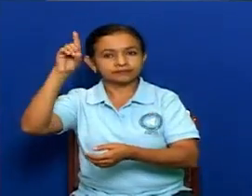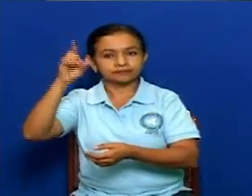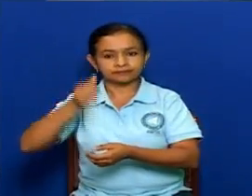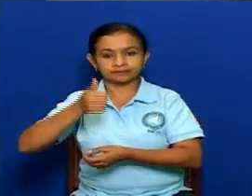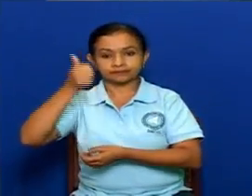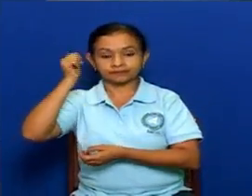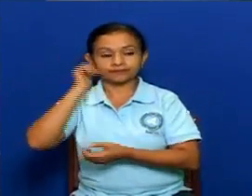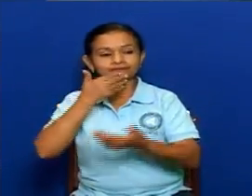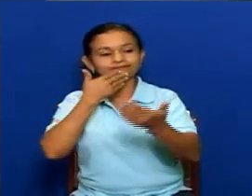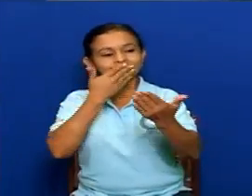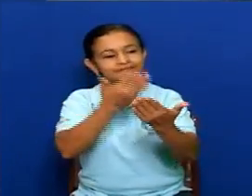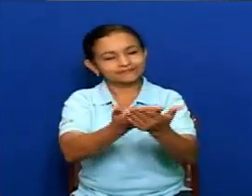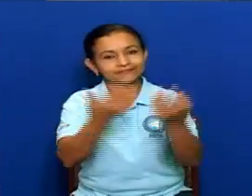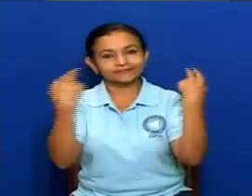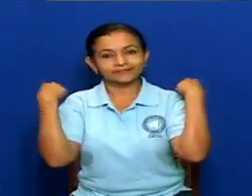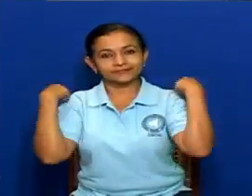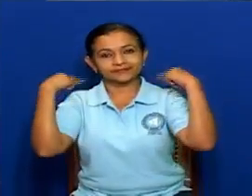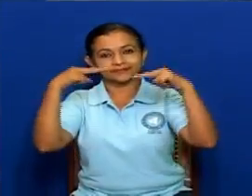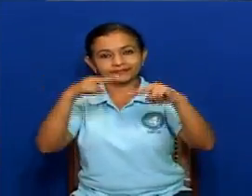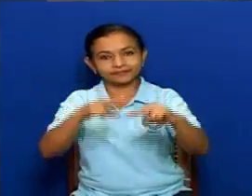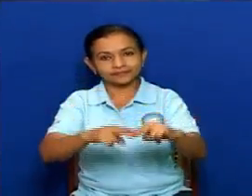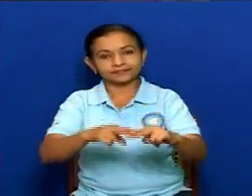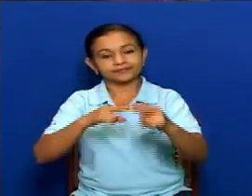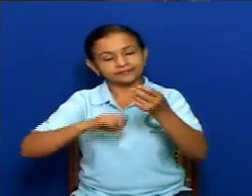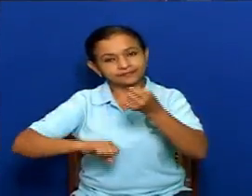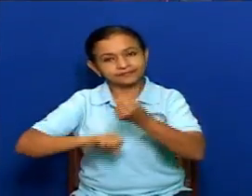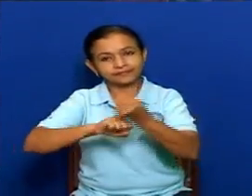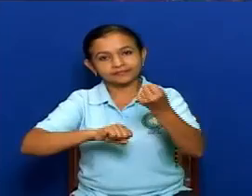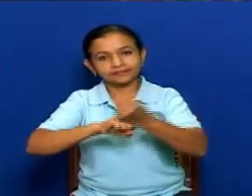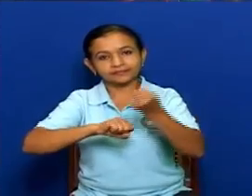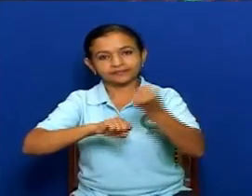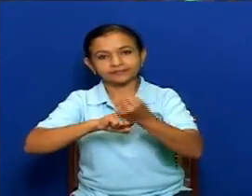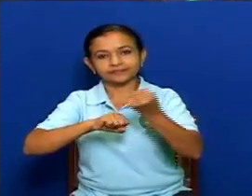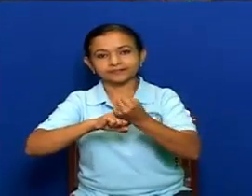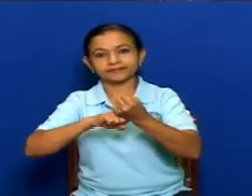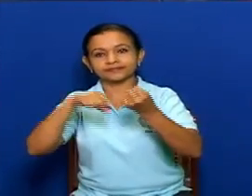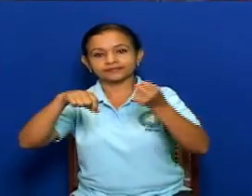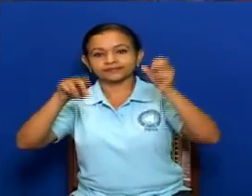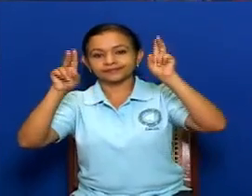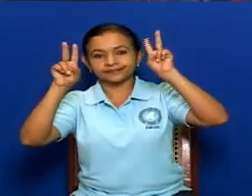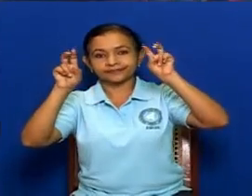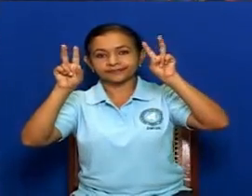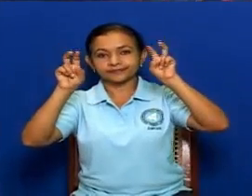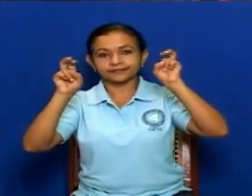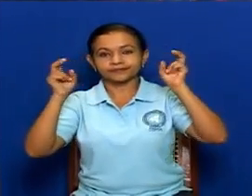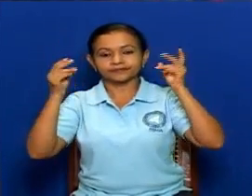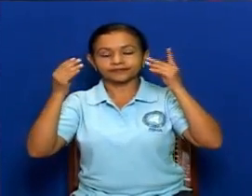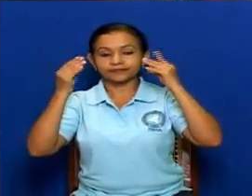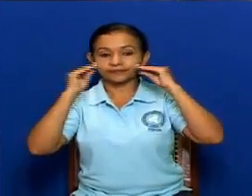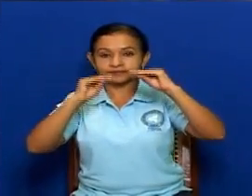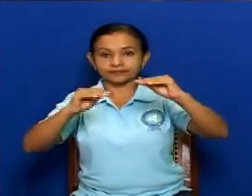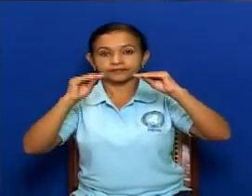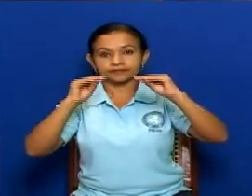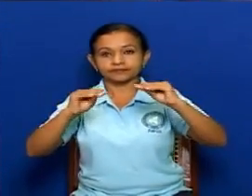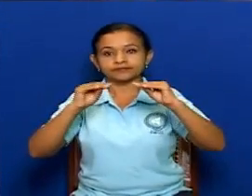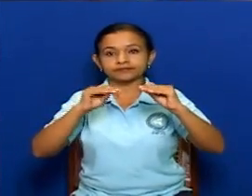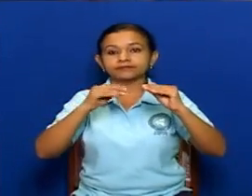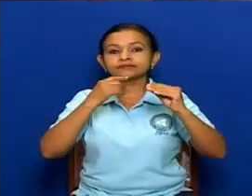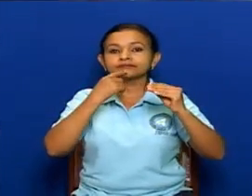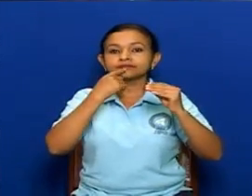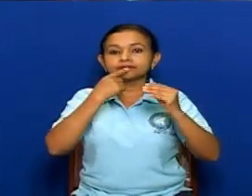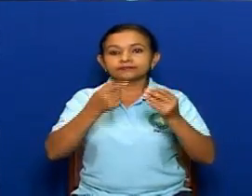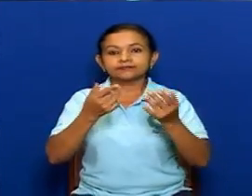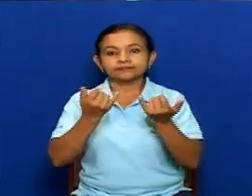ayer, gracias profesor, porque nos han apoyado en este tema educativo. Nosotros le respondemos de